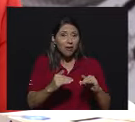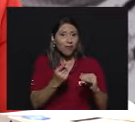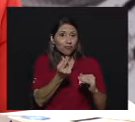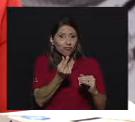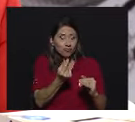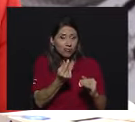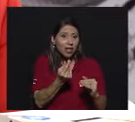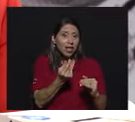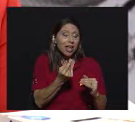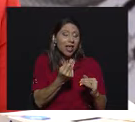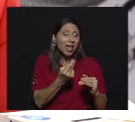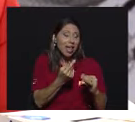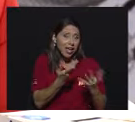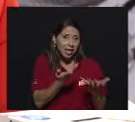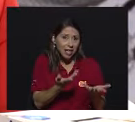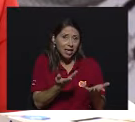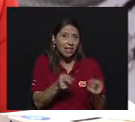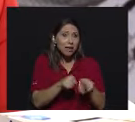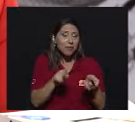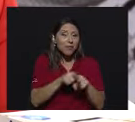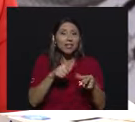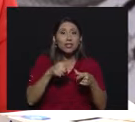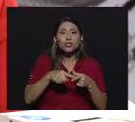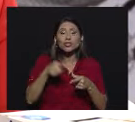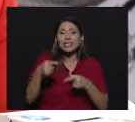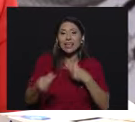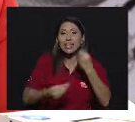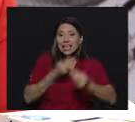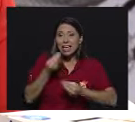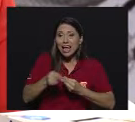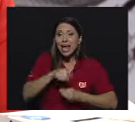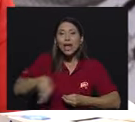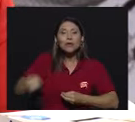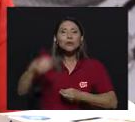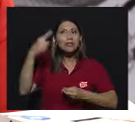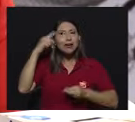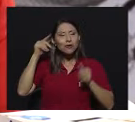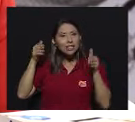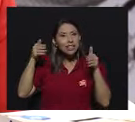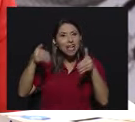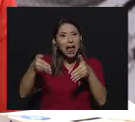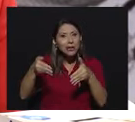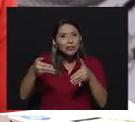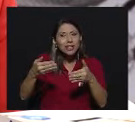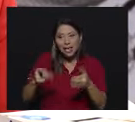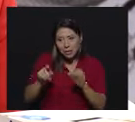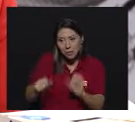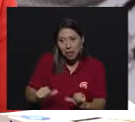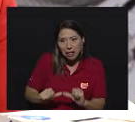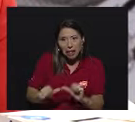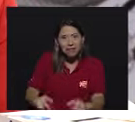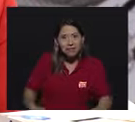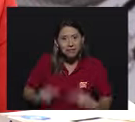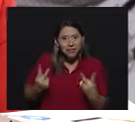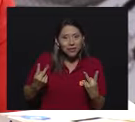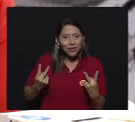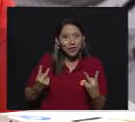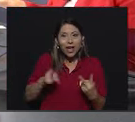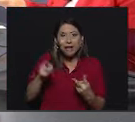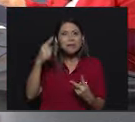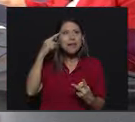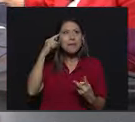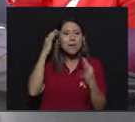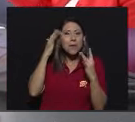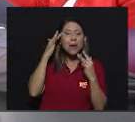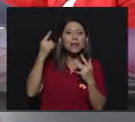tal manera que los padres de familia están concentrados en la sobrevivencia, ¿verdad? En la operación frijoles, ¿verdad? No, en estos niños nadie les